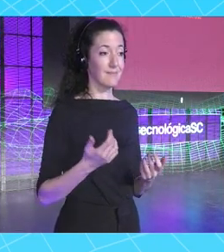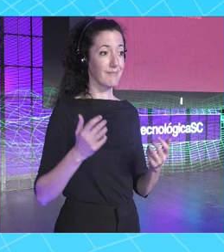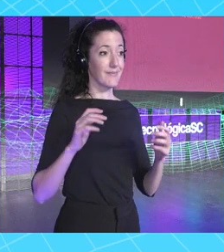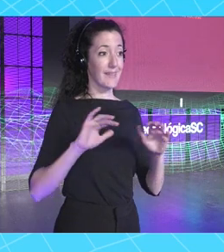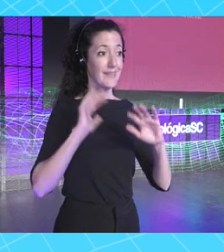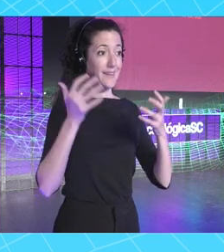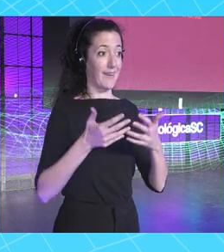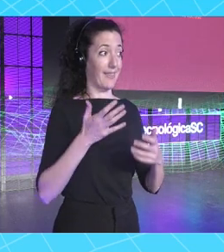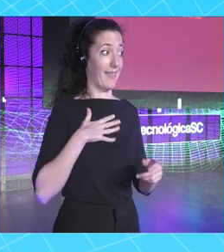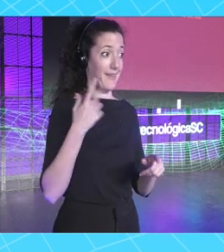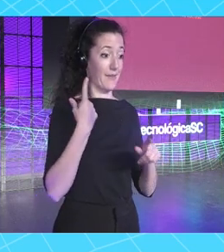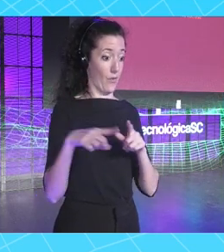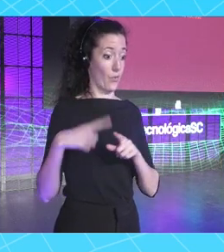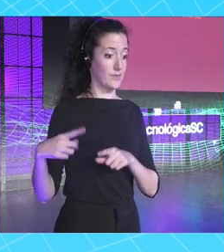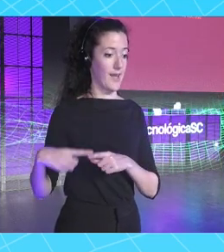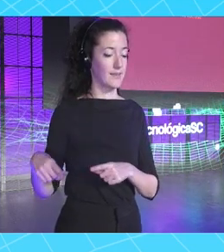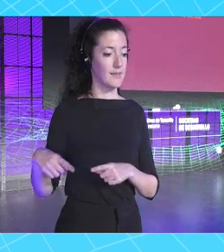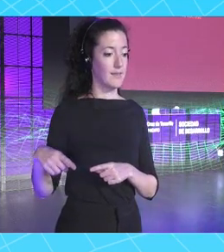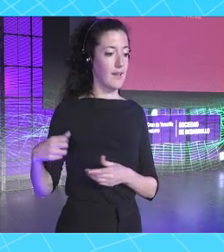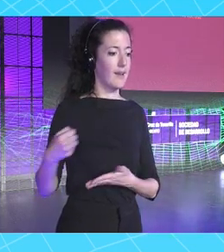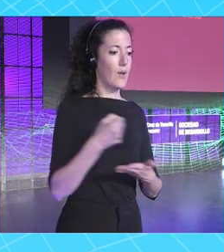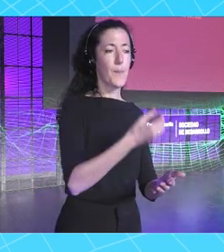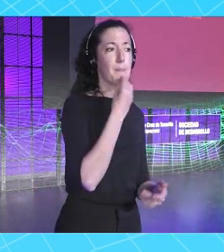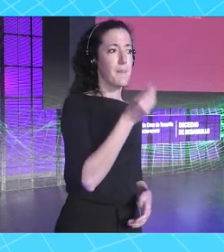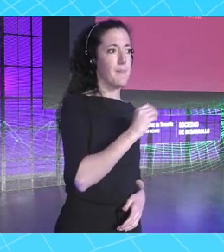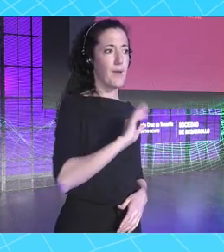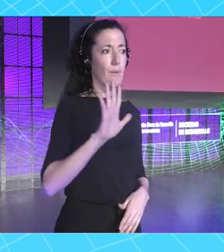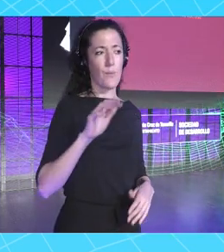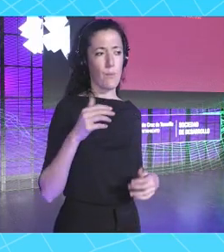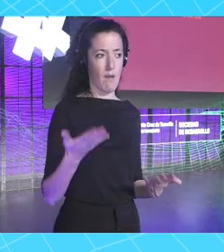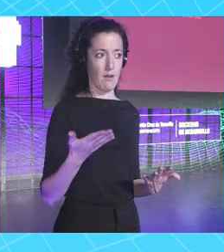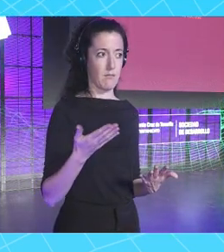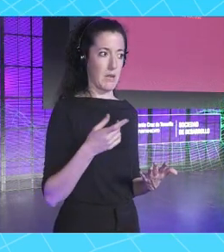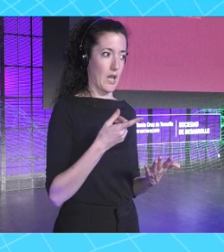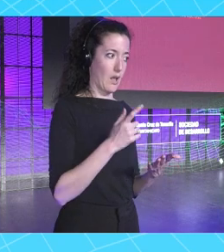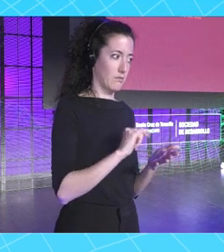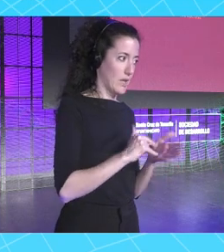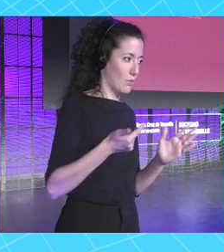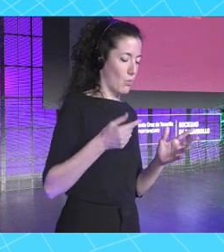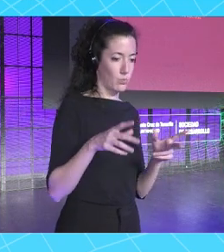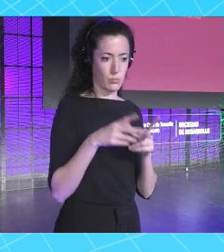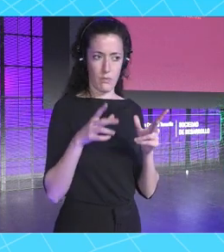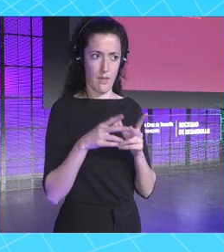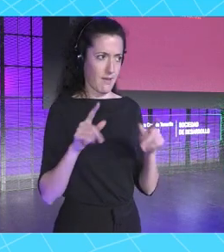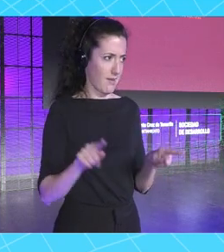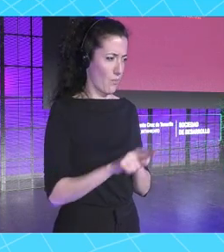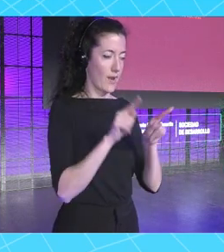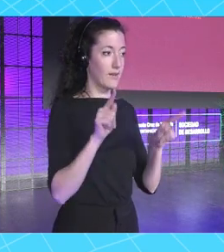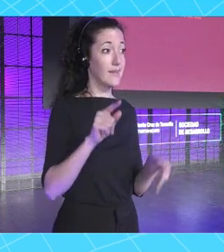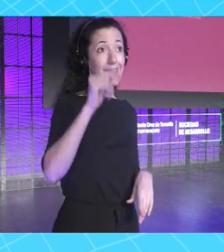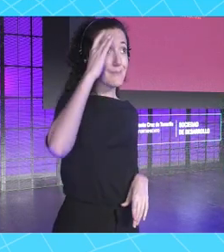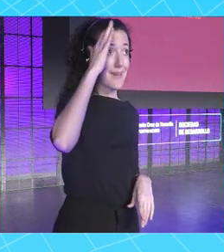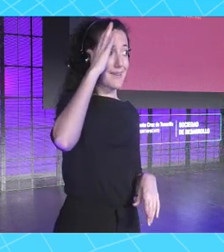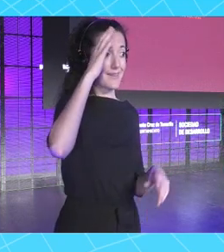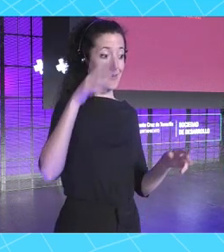para nuestra sociedad y ya no solo en términos técnicos sino en términos sociales la que imaginemos una sociedad en la que nuestras